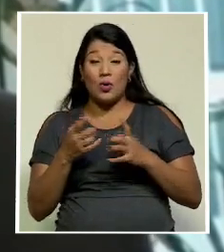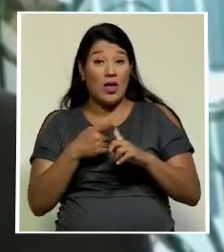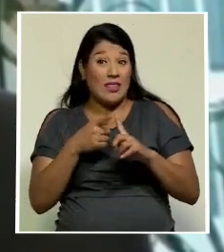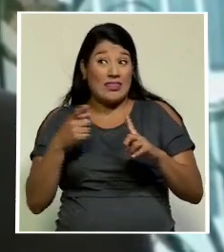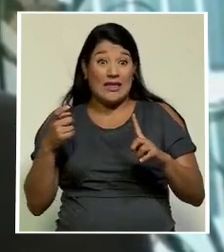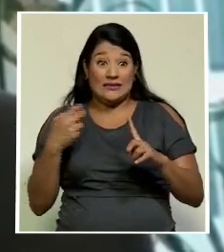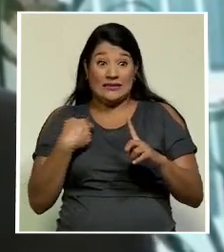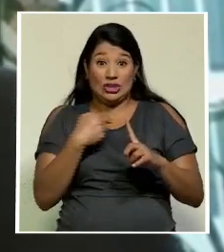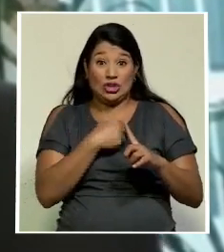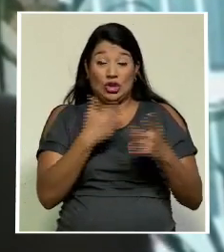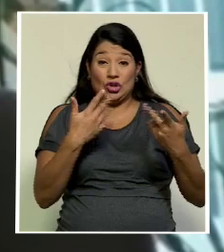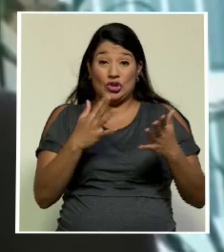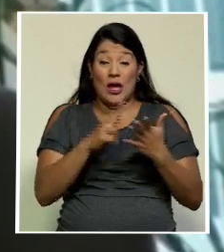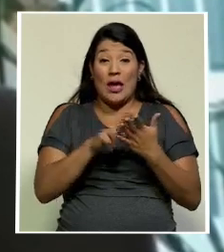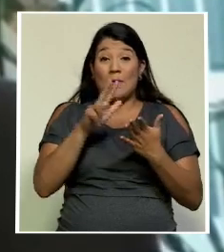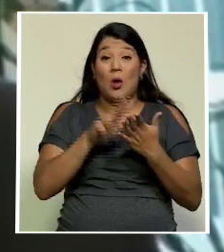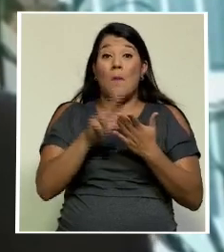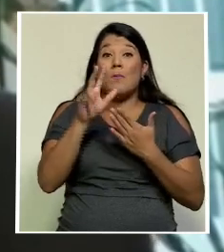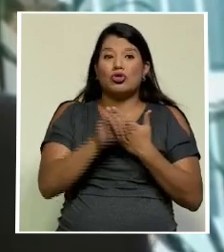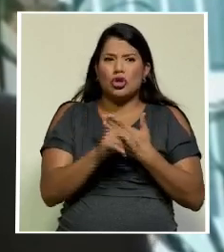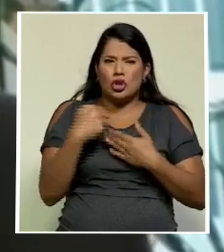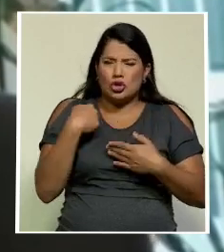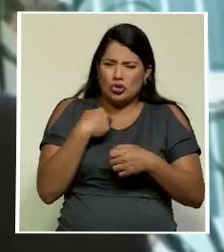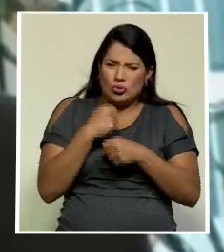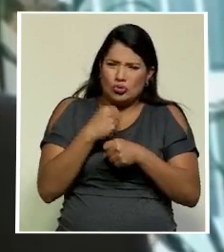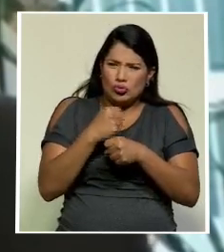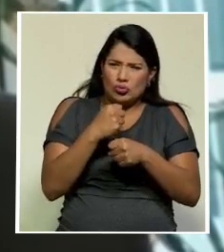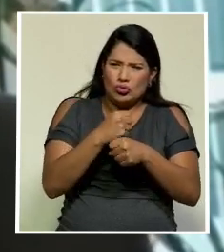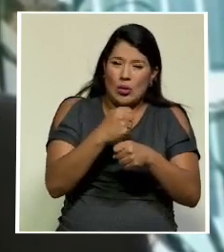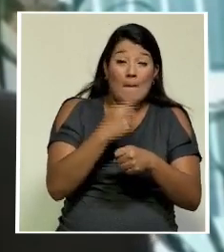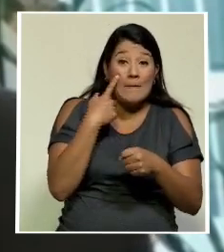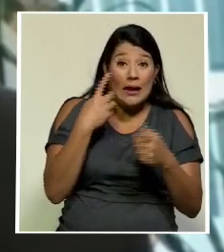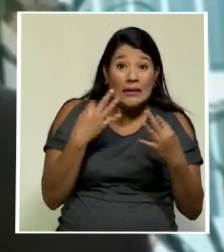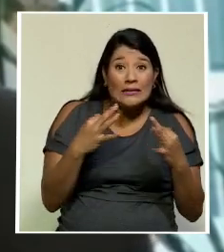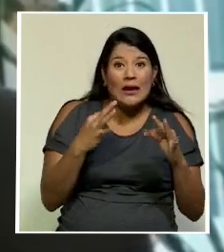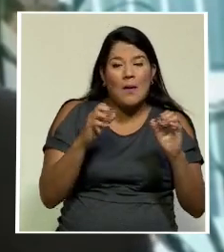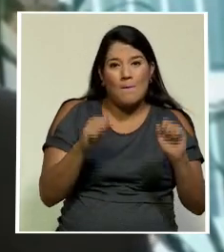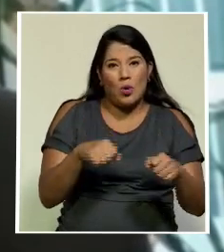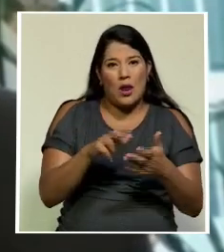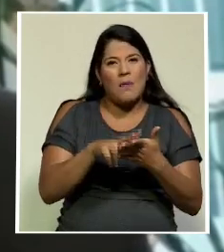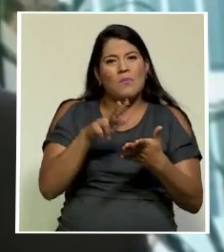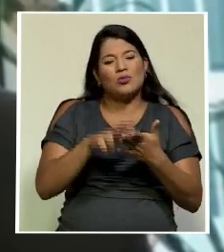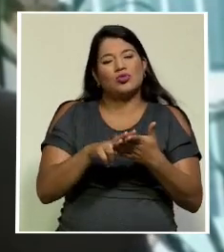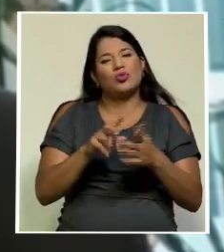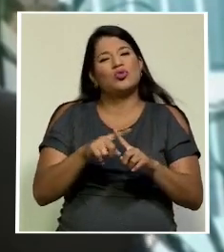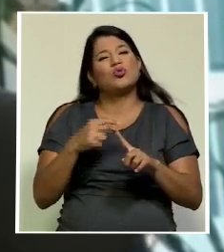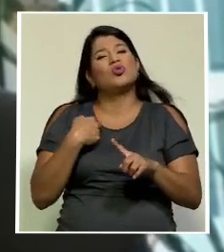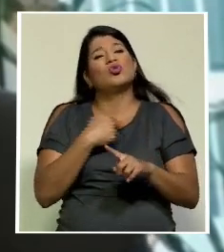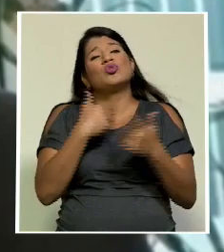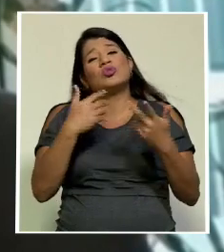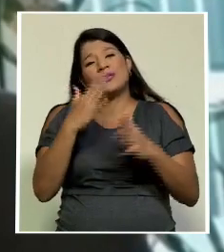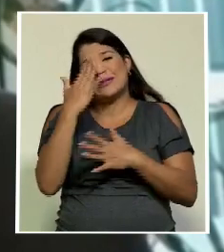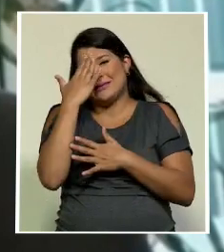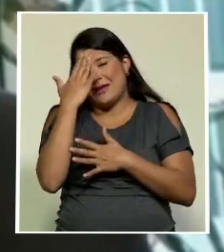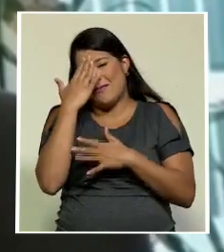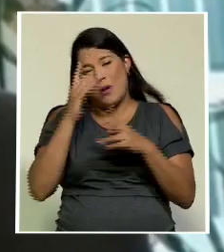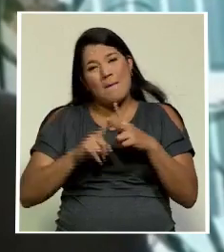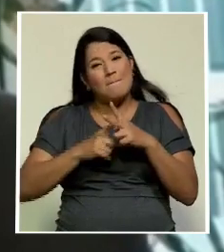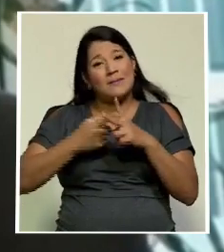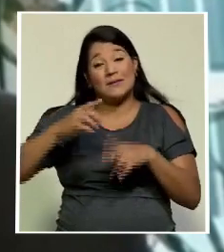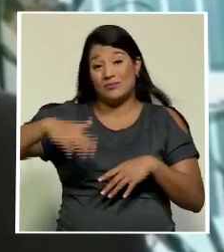de que corrimos mucho y se corrió mucho para tratar de aprobarlo, se sabía que estábamos contratiempo y que había un